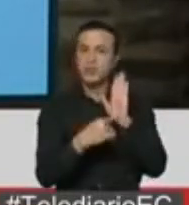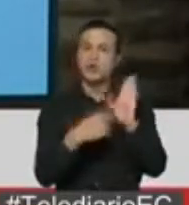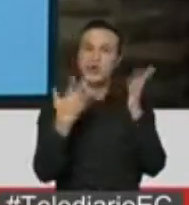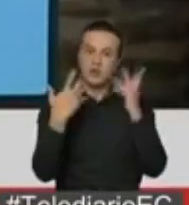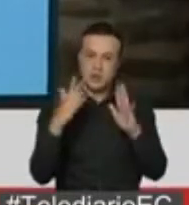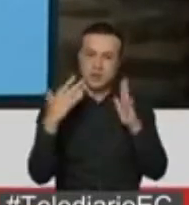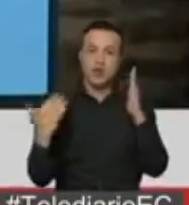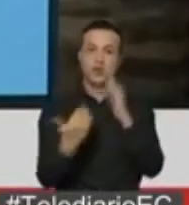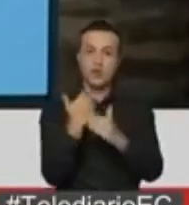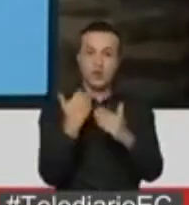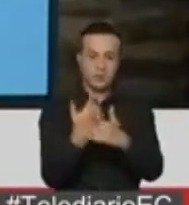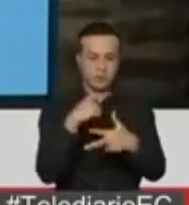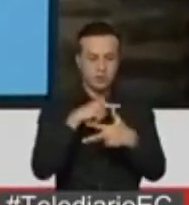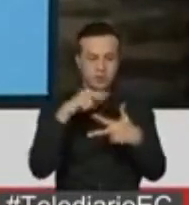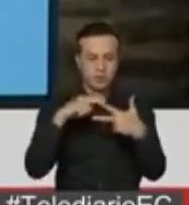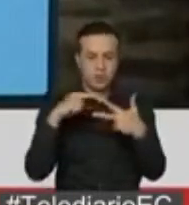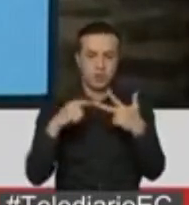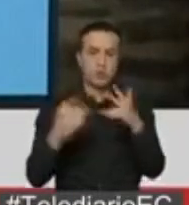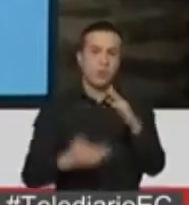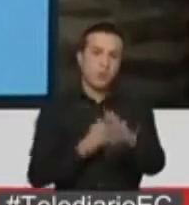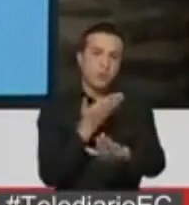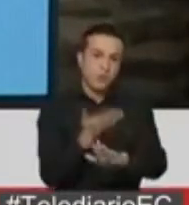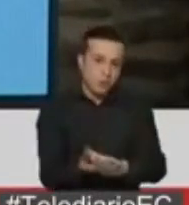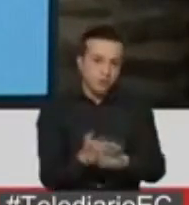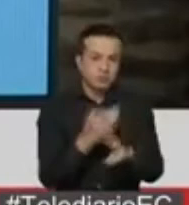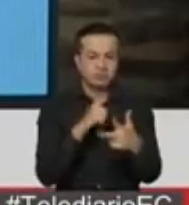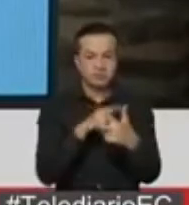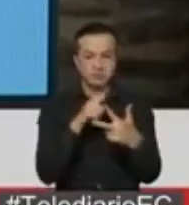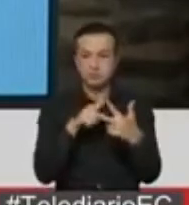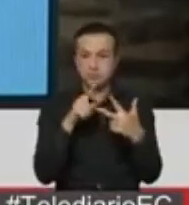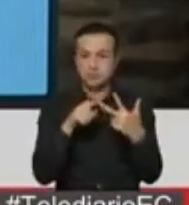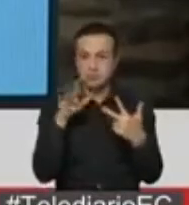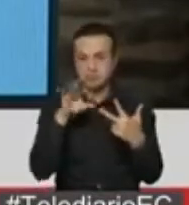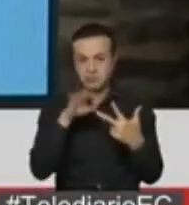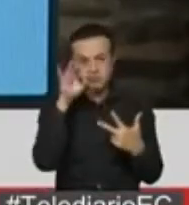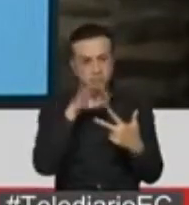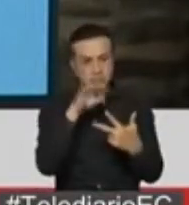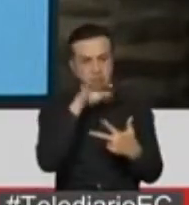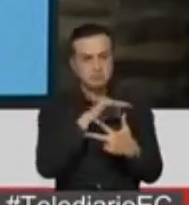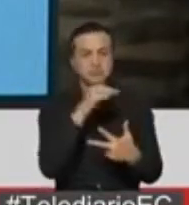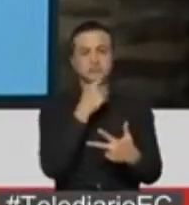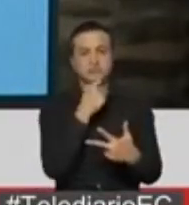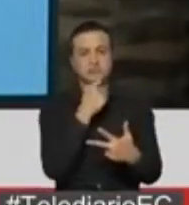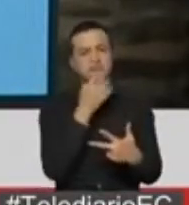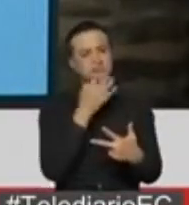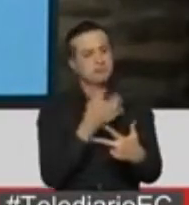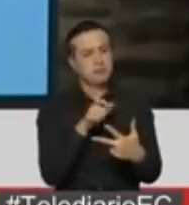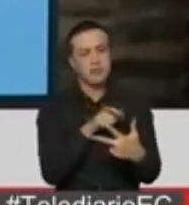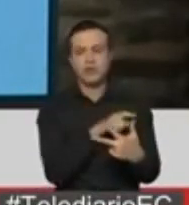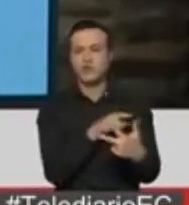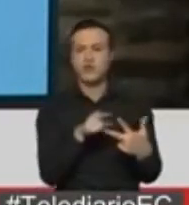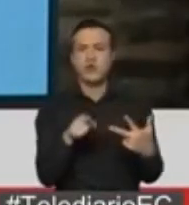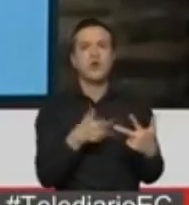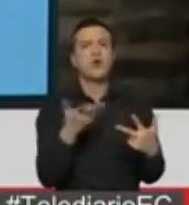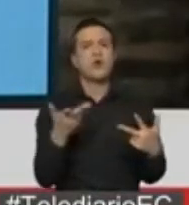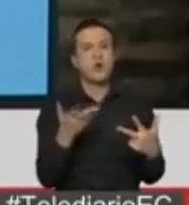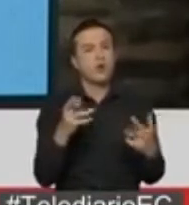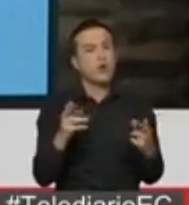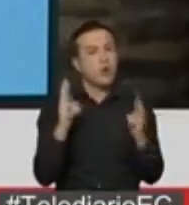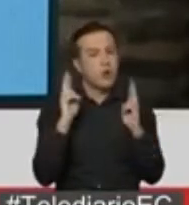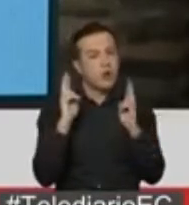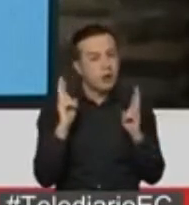terna, he escogido con mucho carácter selectivo a las personas y espero que